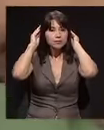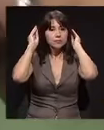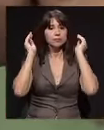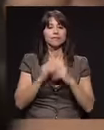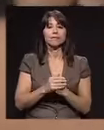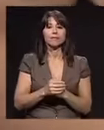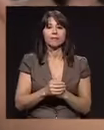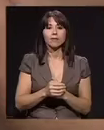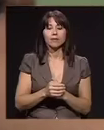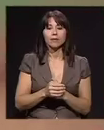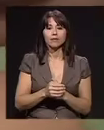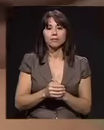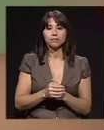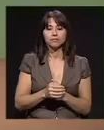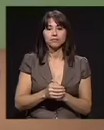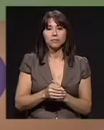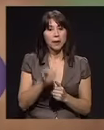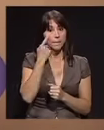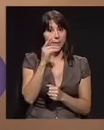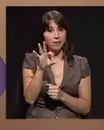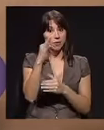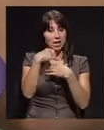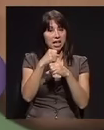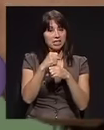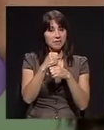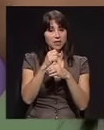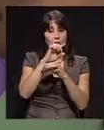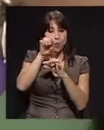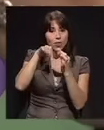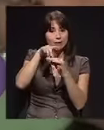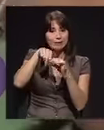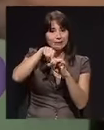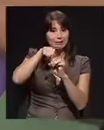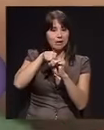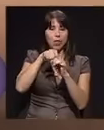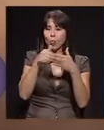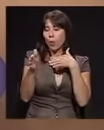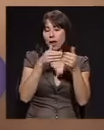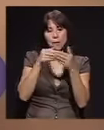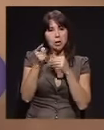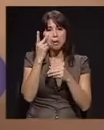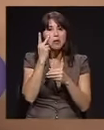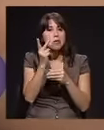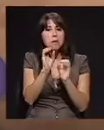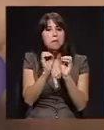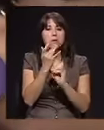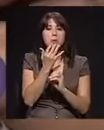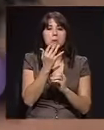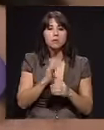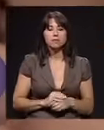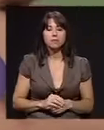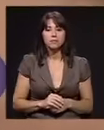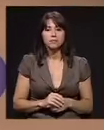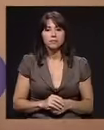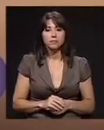Acá simplemente se pone una liga. No importa el color porque igual va a quedar escondida debajo del cabello.